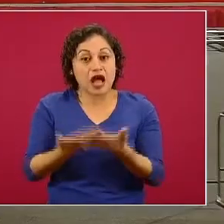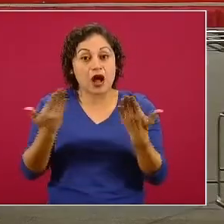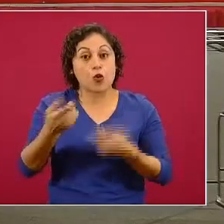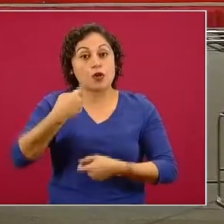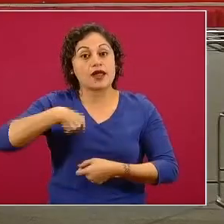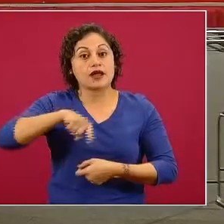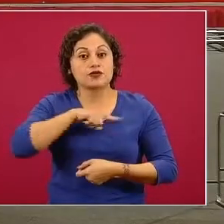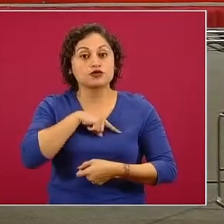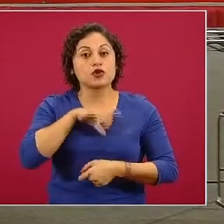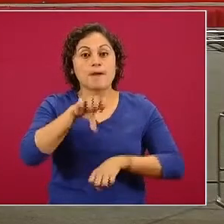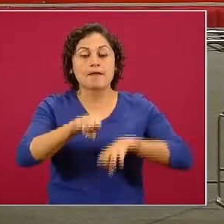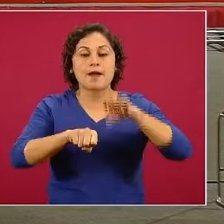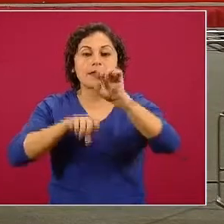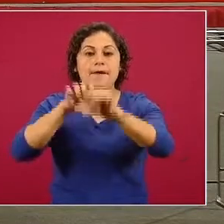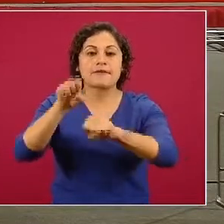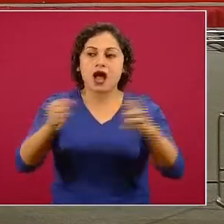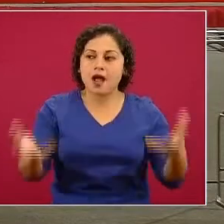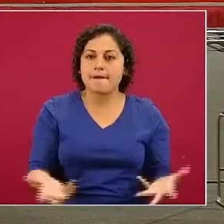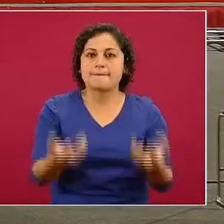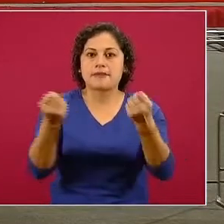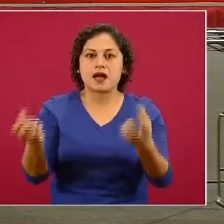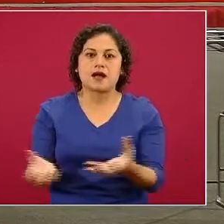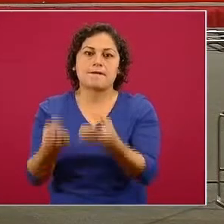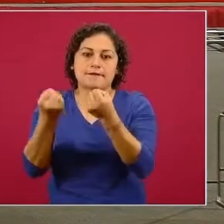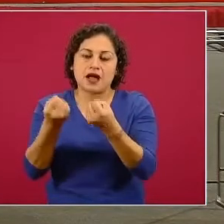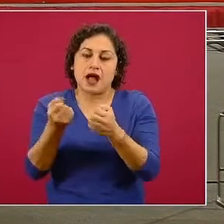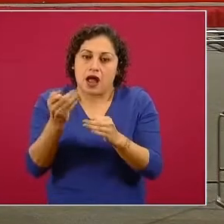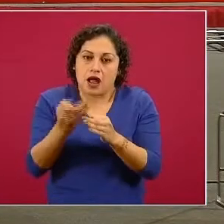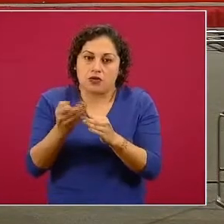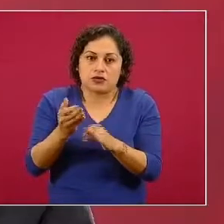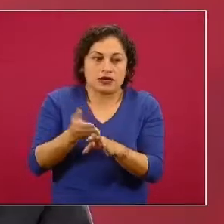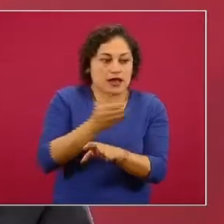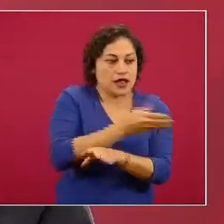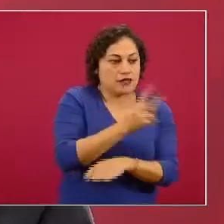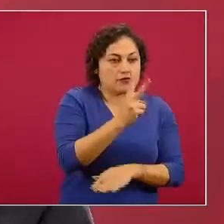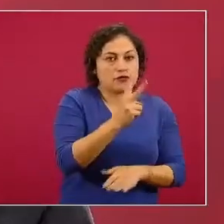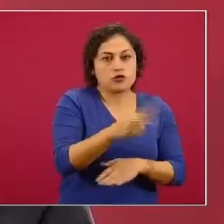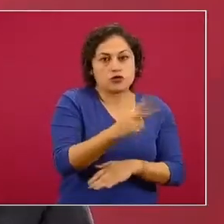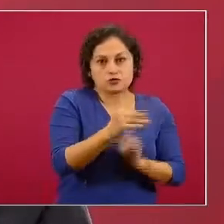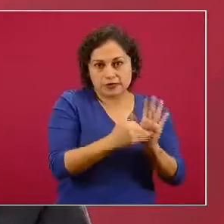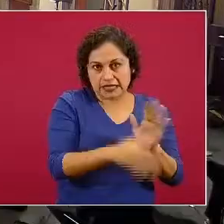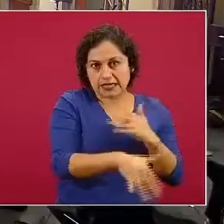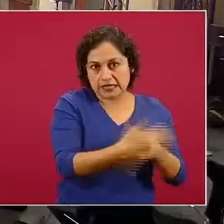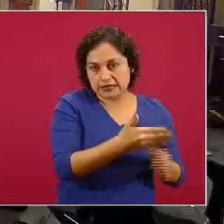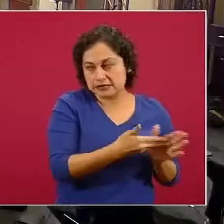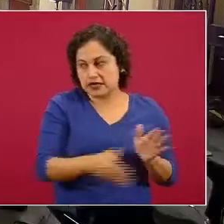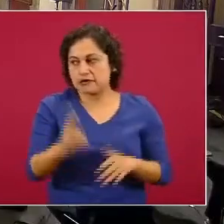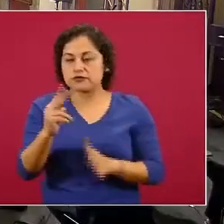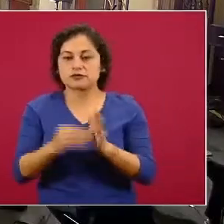el daño hecho, particularmente en el periodo 2015 a 2018.